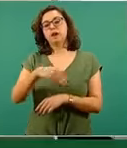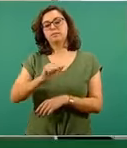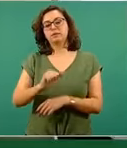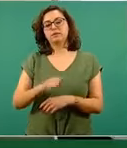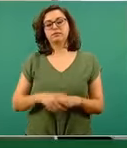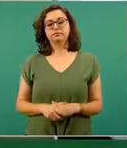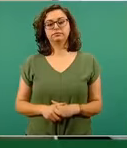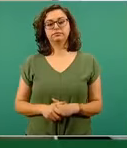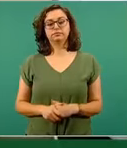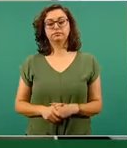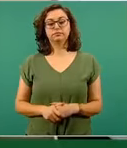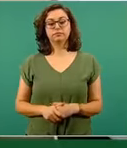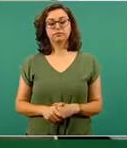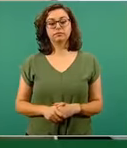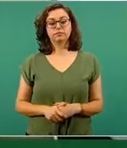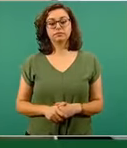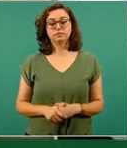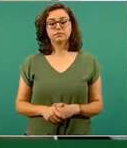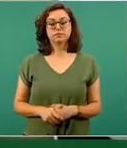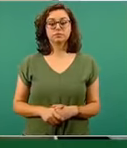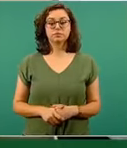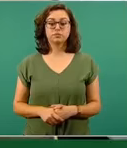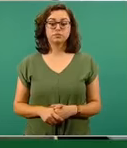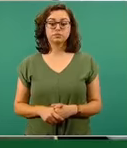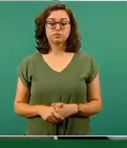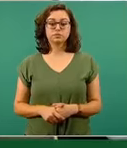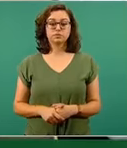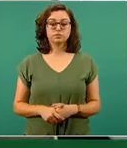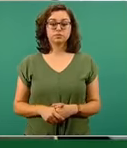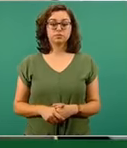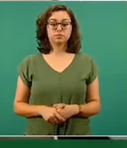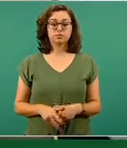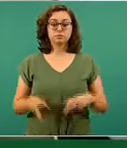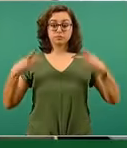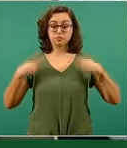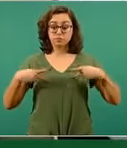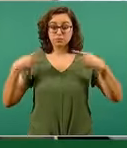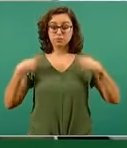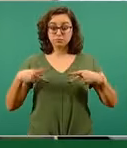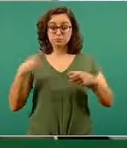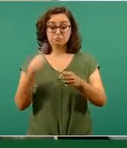el COVID tiene secuelas que hay que hacer con tratamientos múltiples.